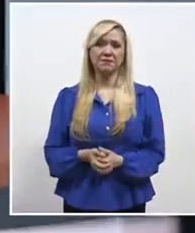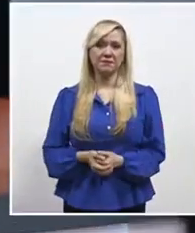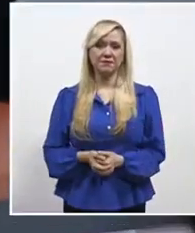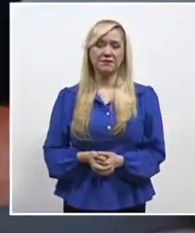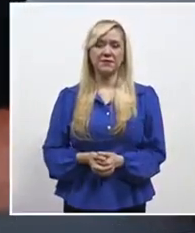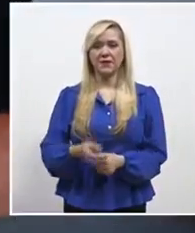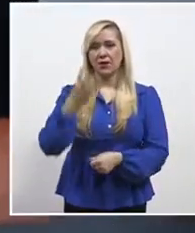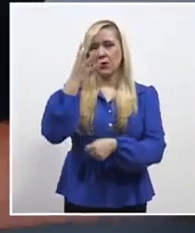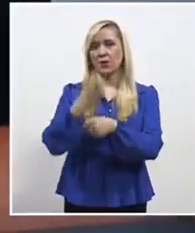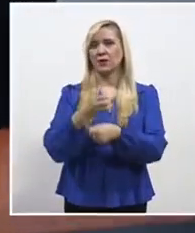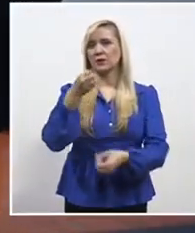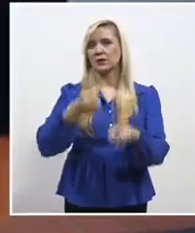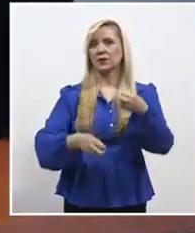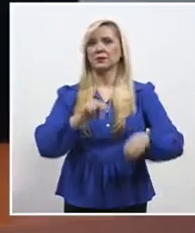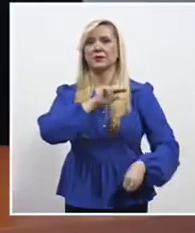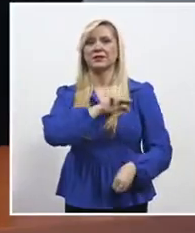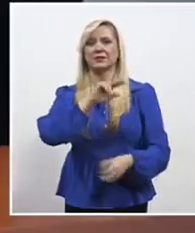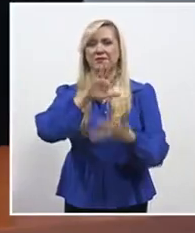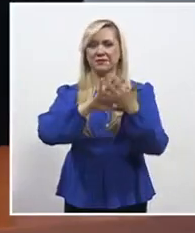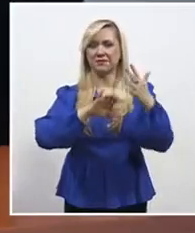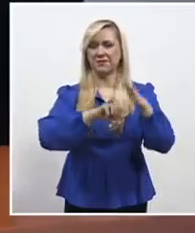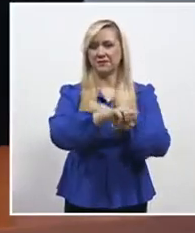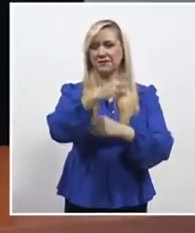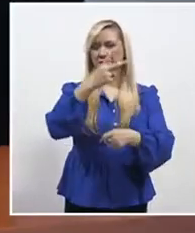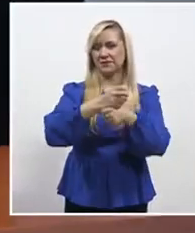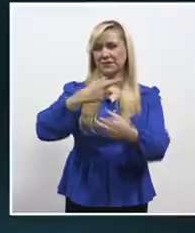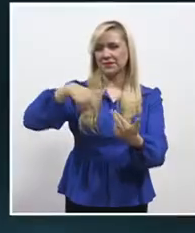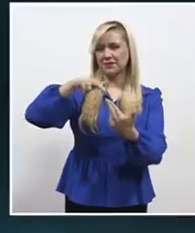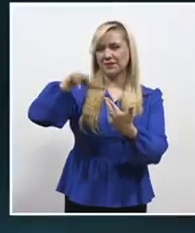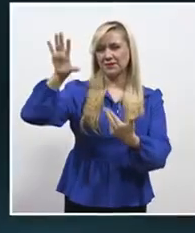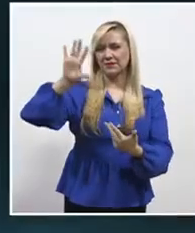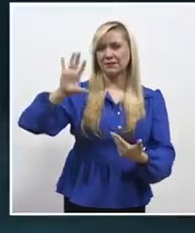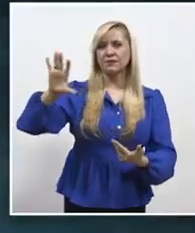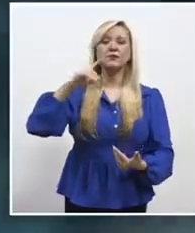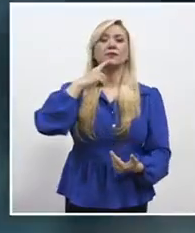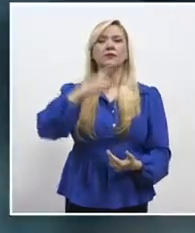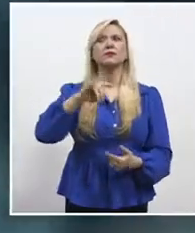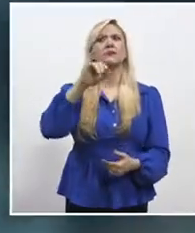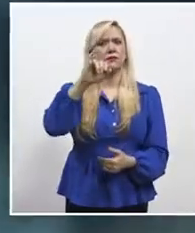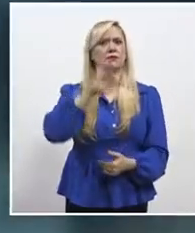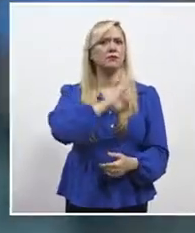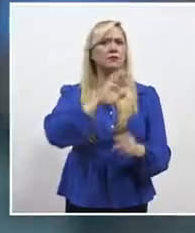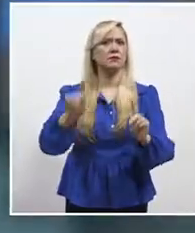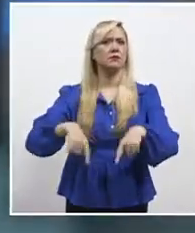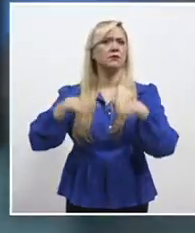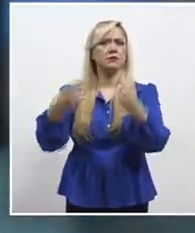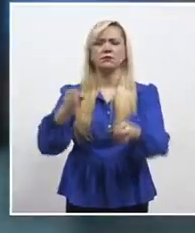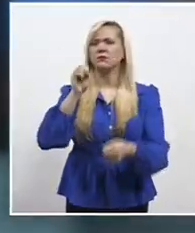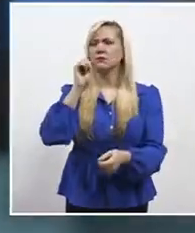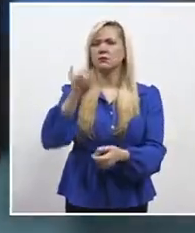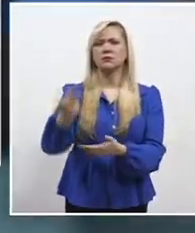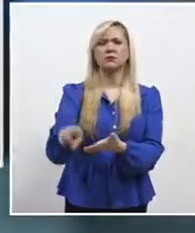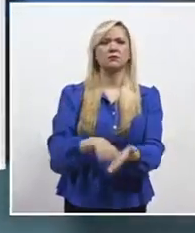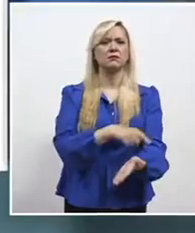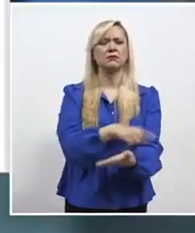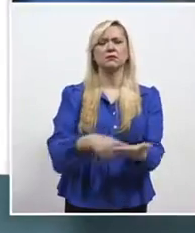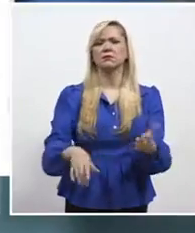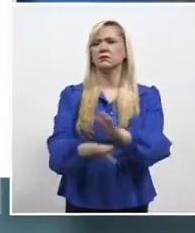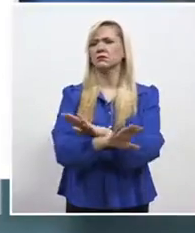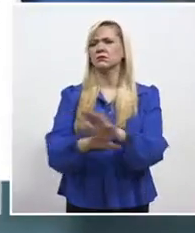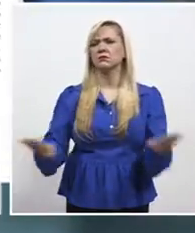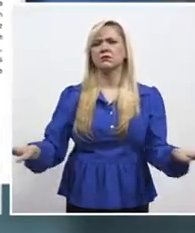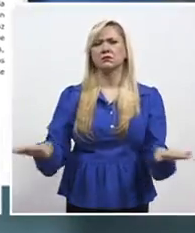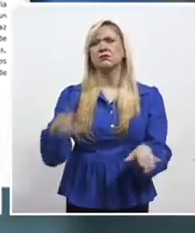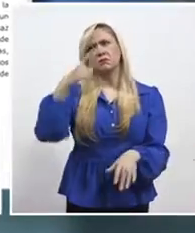El cuarto tribunal colegiado en materia penal del segundo circuito determinó que procede conceder la suspensión de oficio en el juicio de amparo